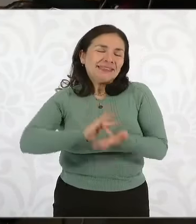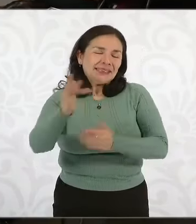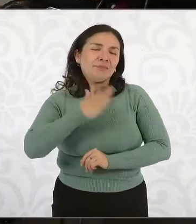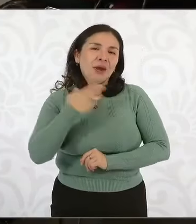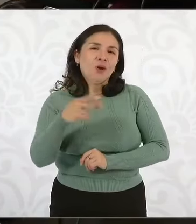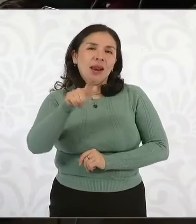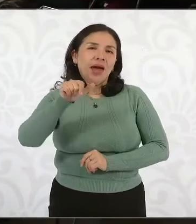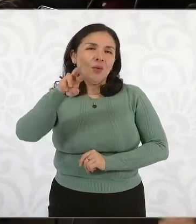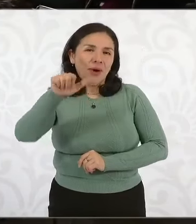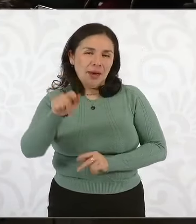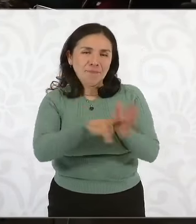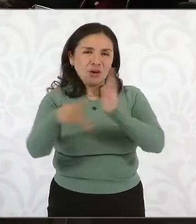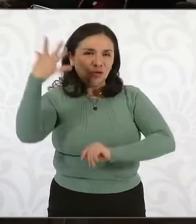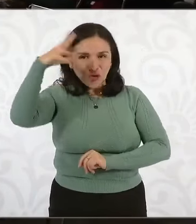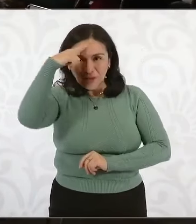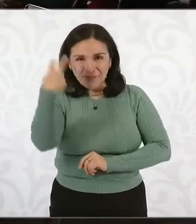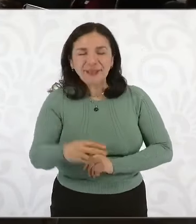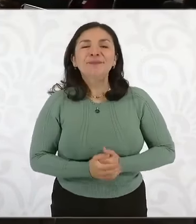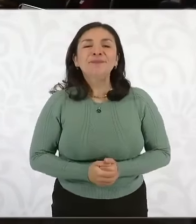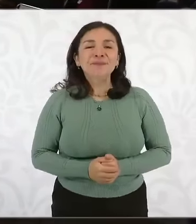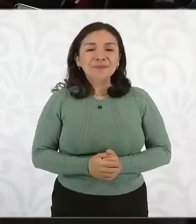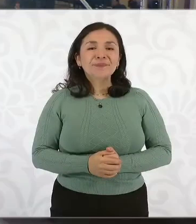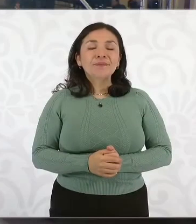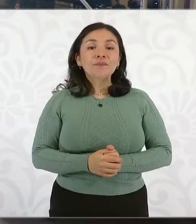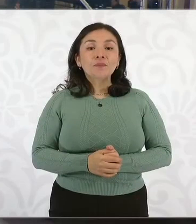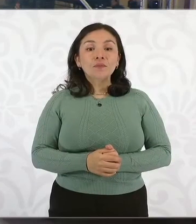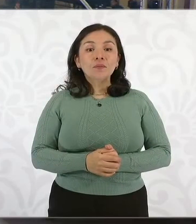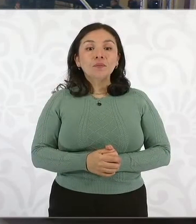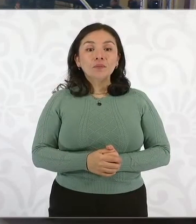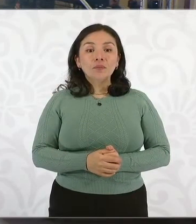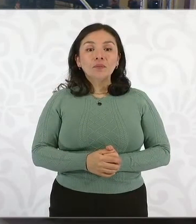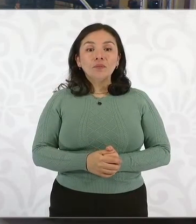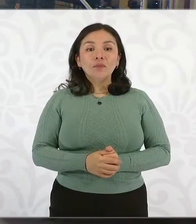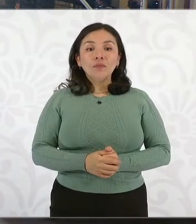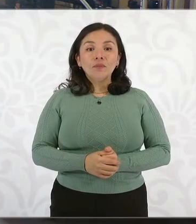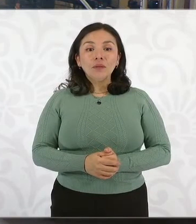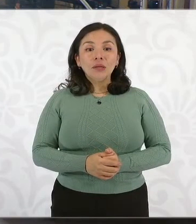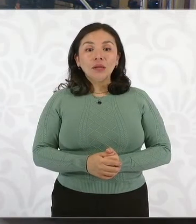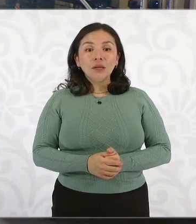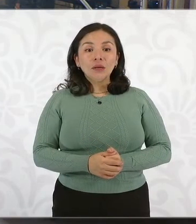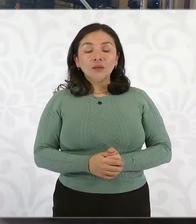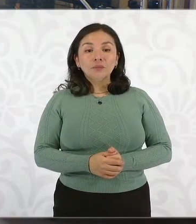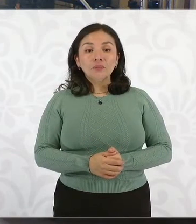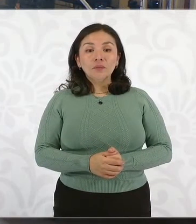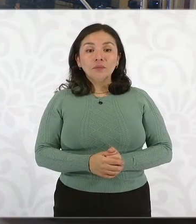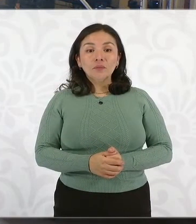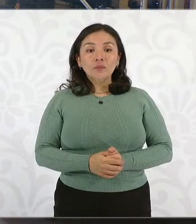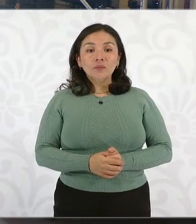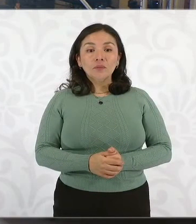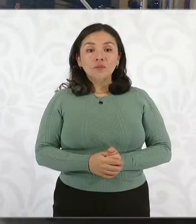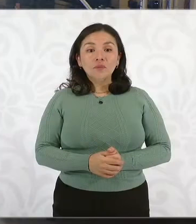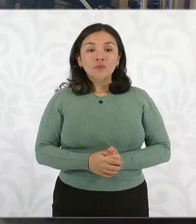México. Gracias. Presidente. Vamos, a ver, ¿quién por acá? ¿Quién no